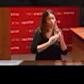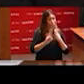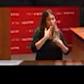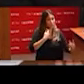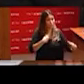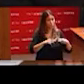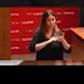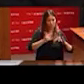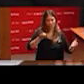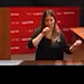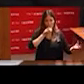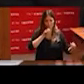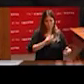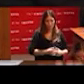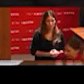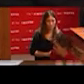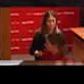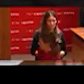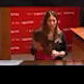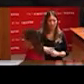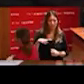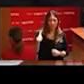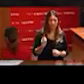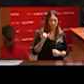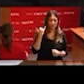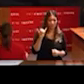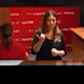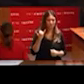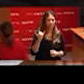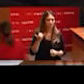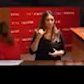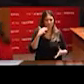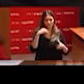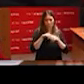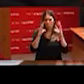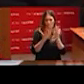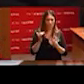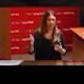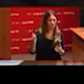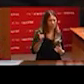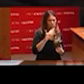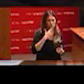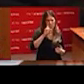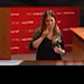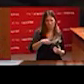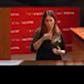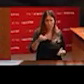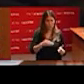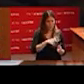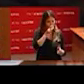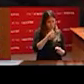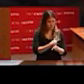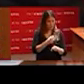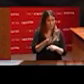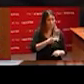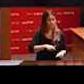negocio y tecnologías de la información estamos presentes en todo el mundo prácticamente con una plantilla de alrededor de 120,000 empleados en